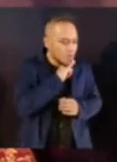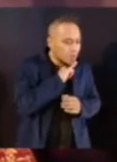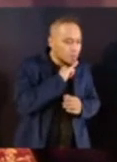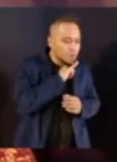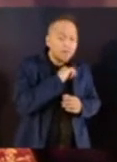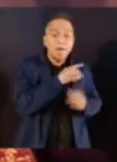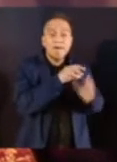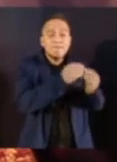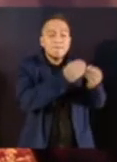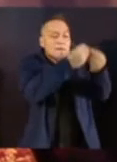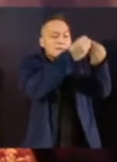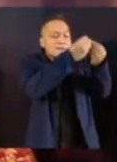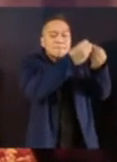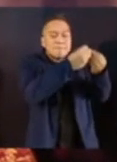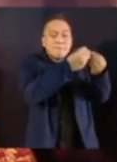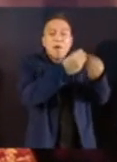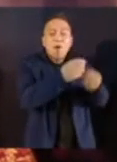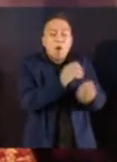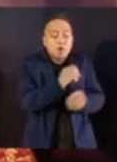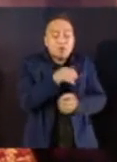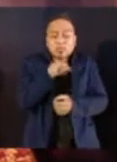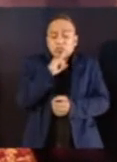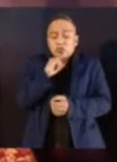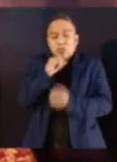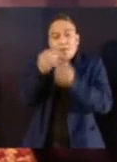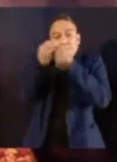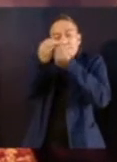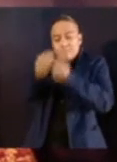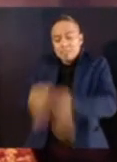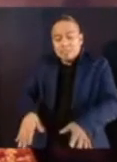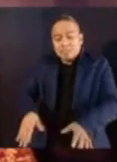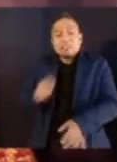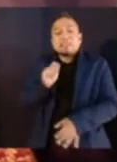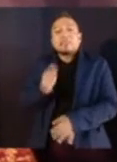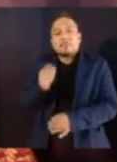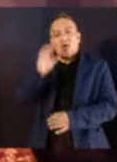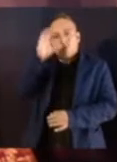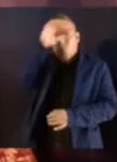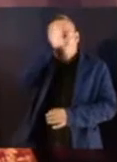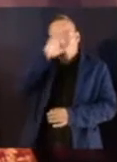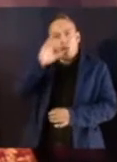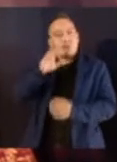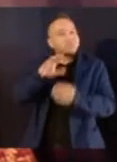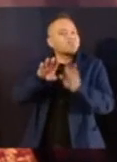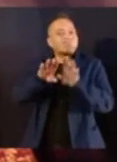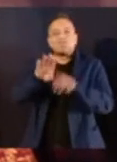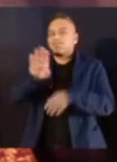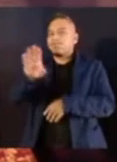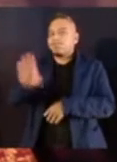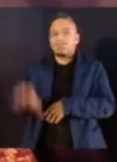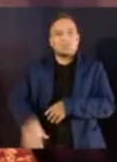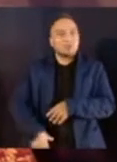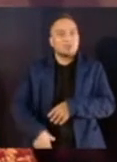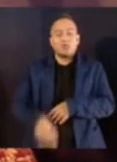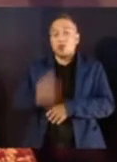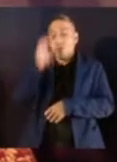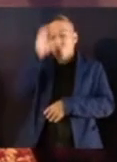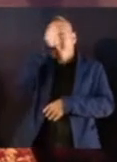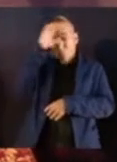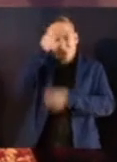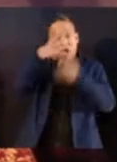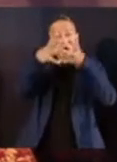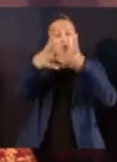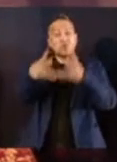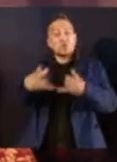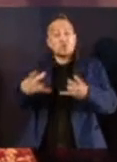cultura y por lo tanto es un empobrecimiento de toda la humanidad. Eso sería mi